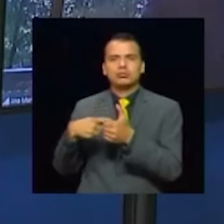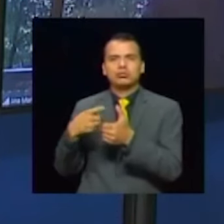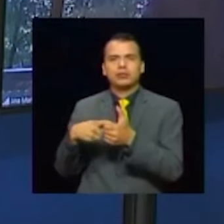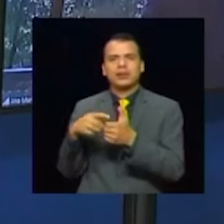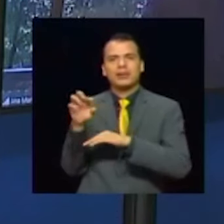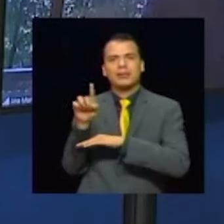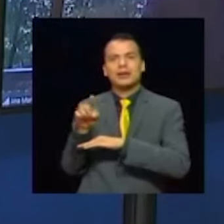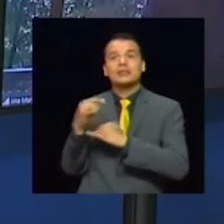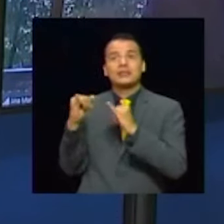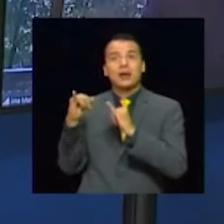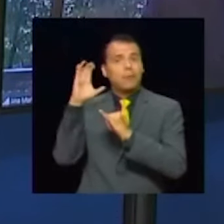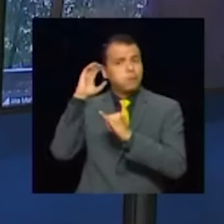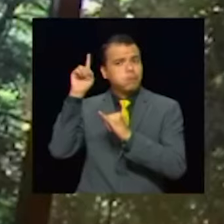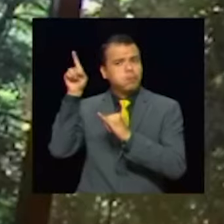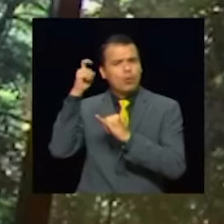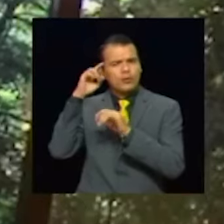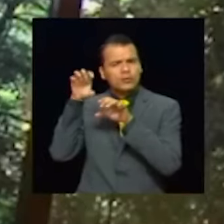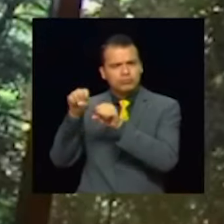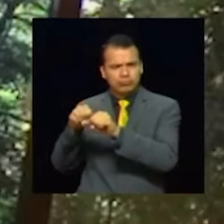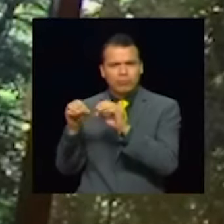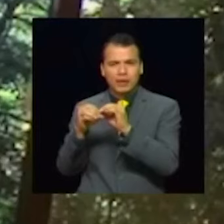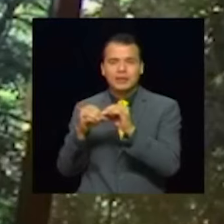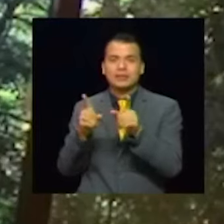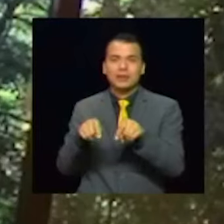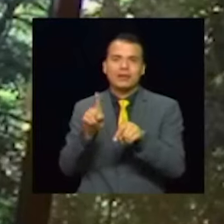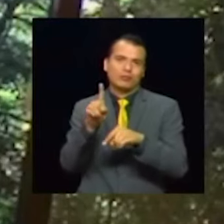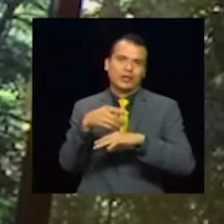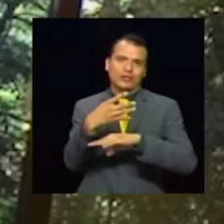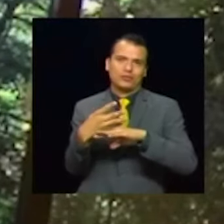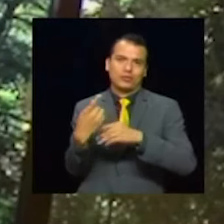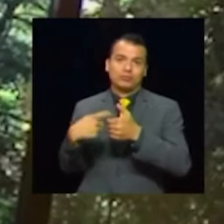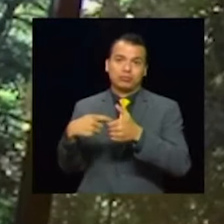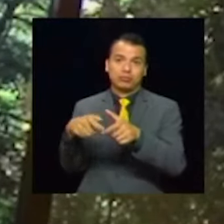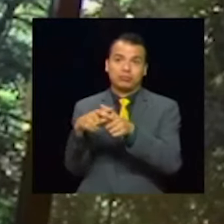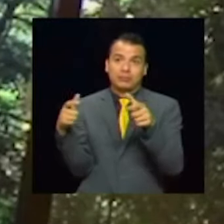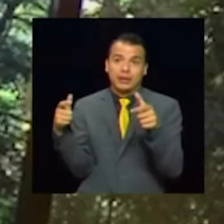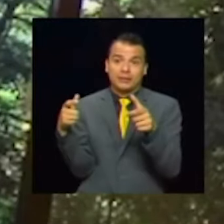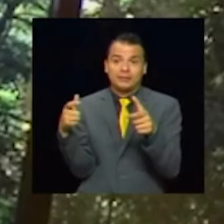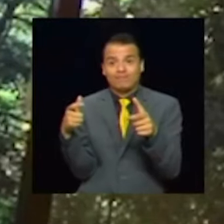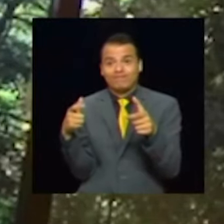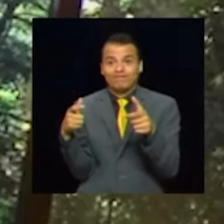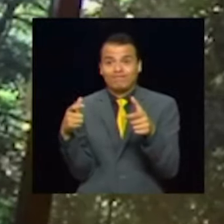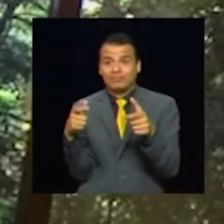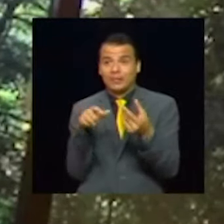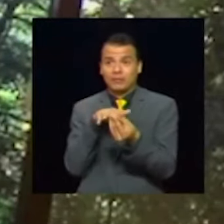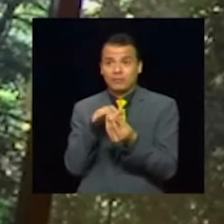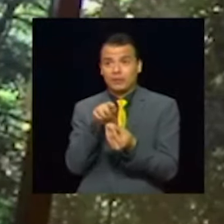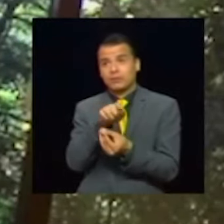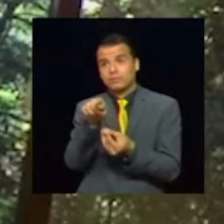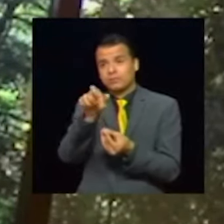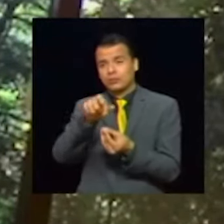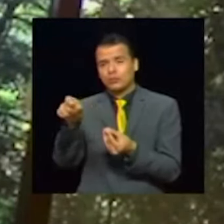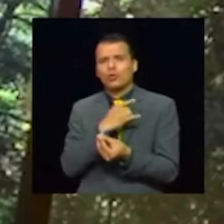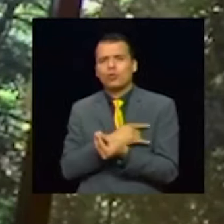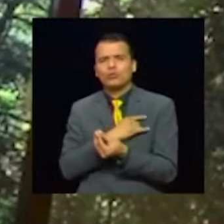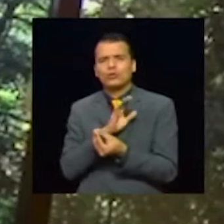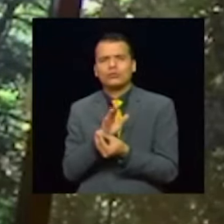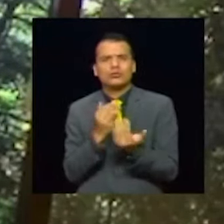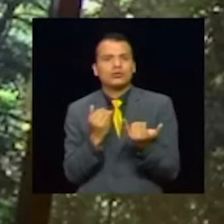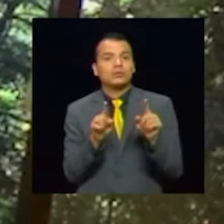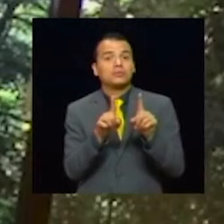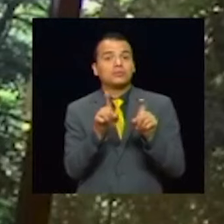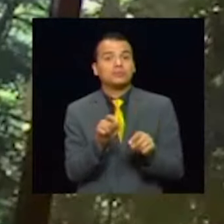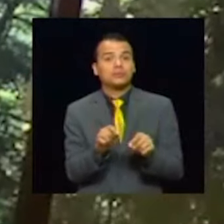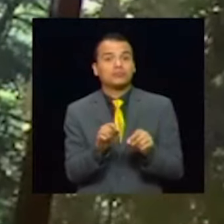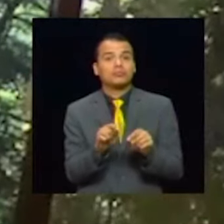panorama es tan incierto en esta región del país. Una pregunta que ha surgido en estas últimas horas es, bueno, entonces, ¿a dónde va